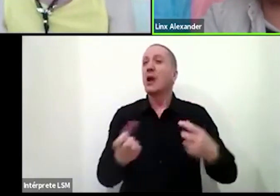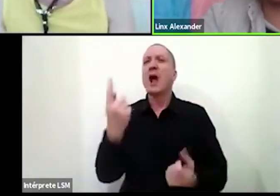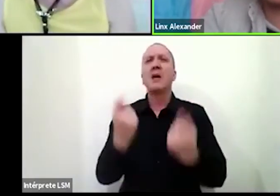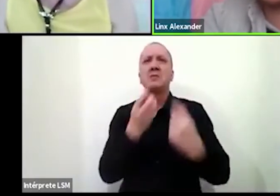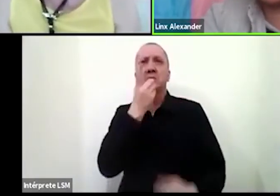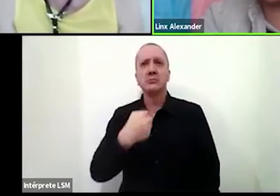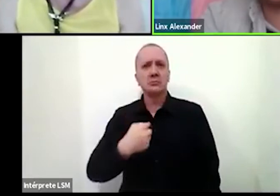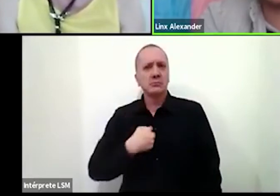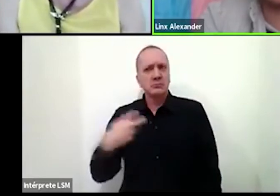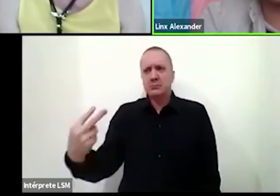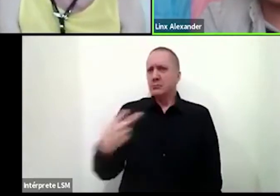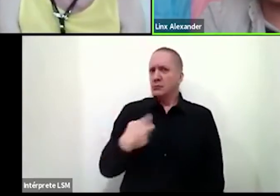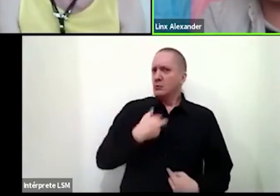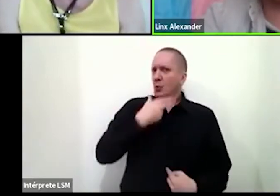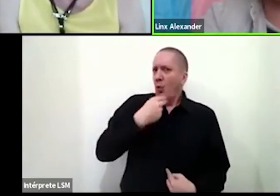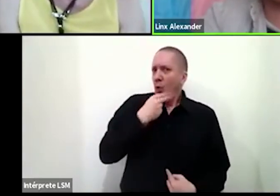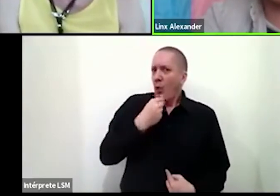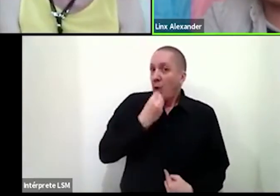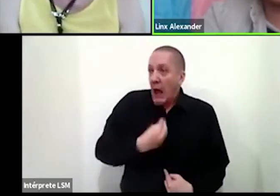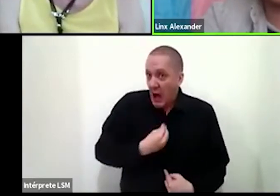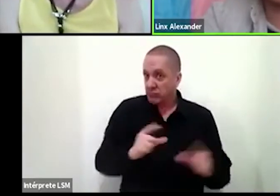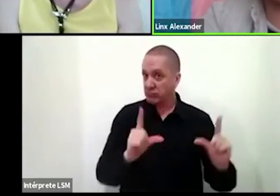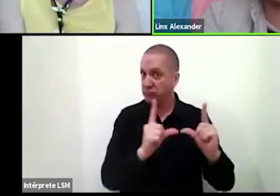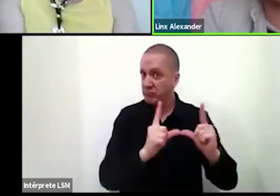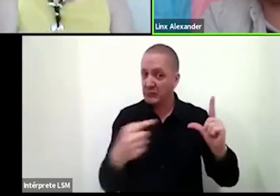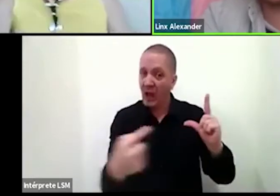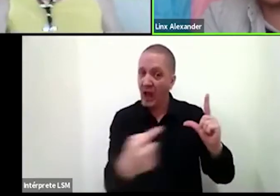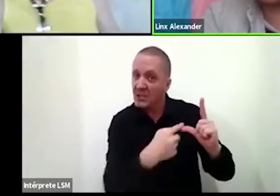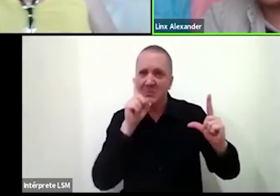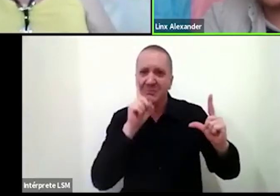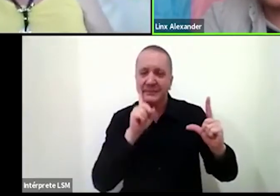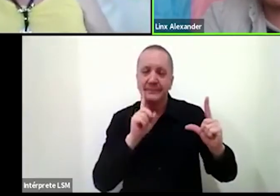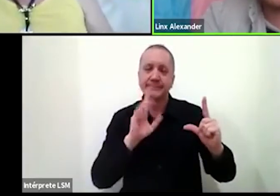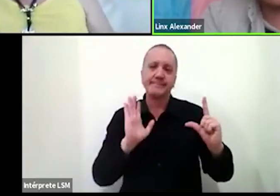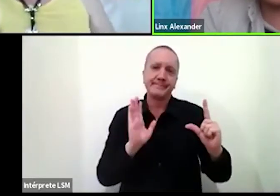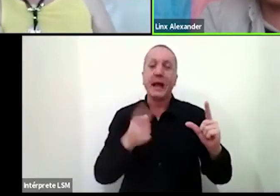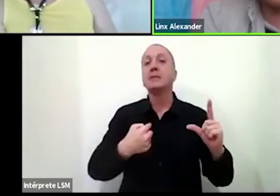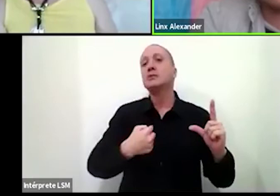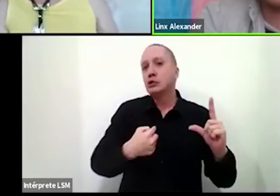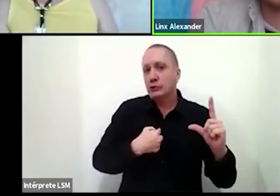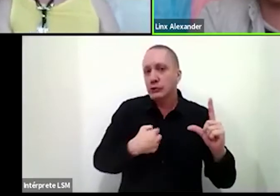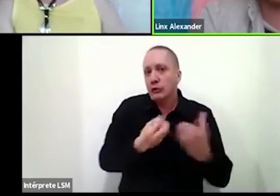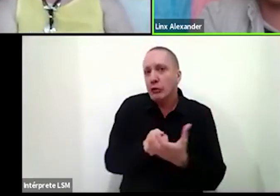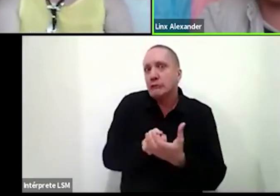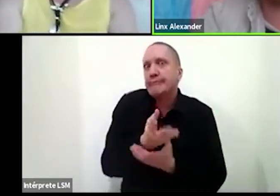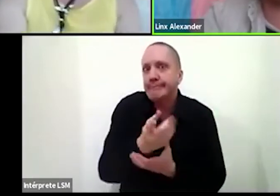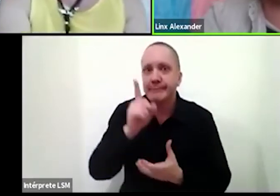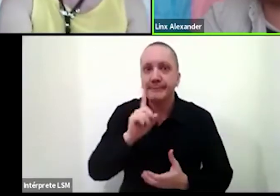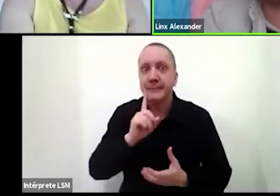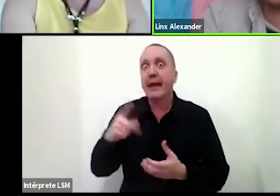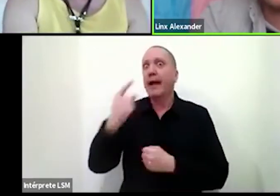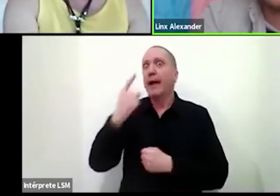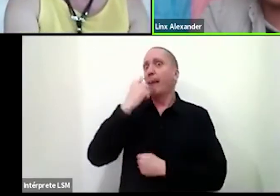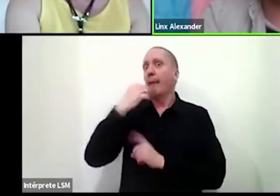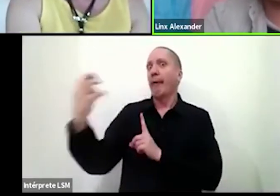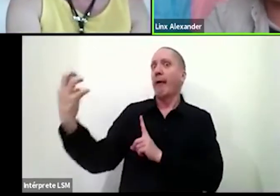aunque mi cédula dice que soy una mujer. Quería evitar problemas, así que salí el día de las mujeres. La policía me detuvo a la puerta del súper. Les expliqué que